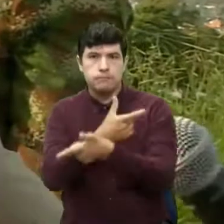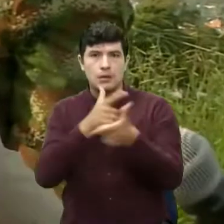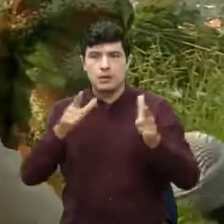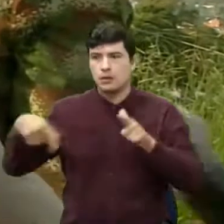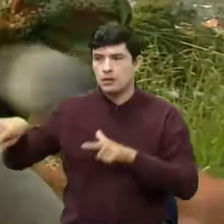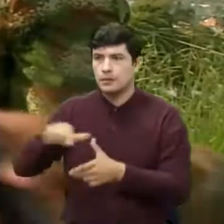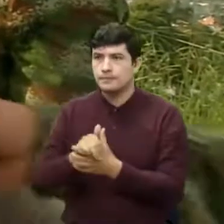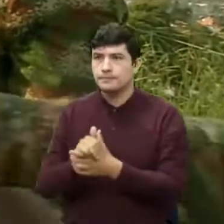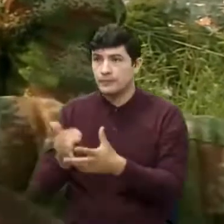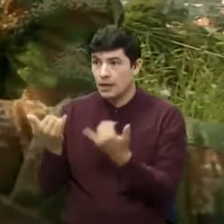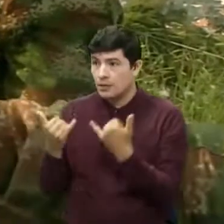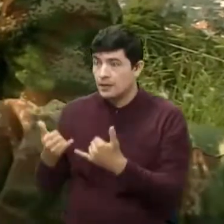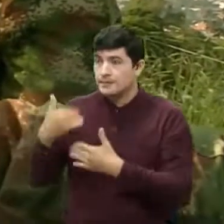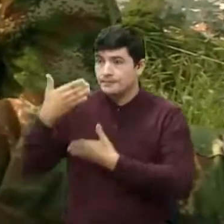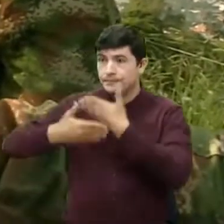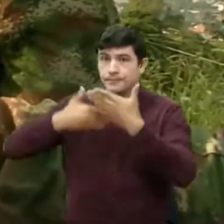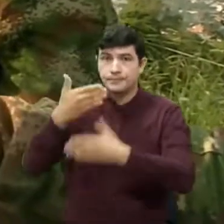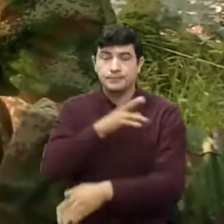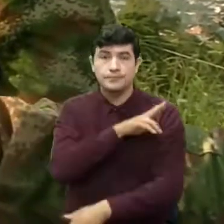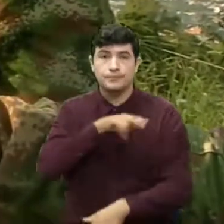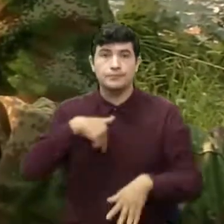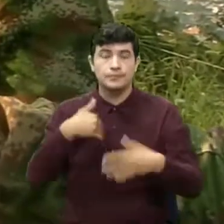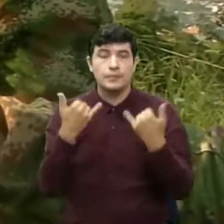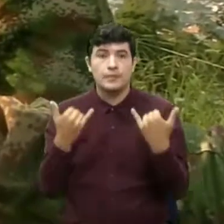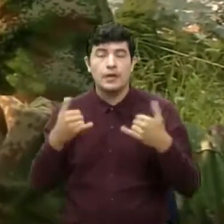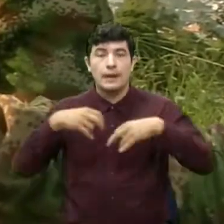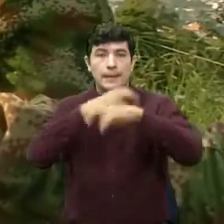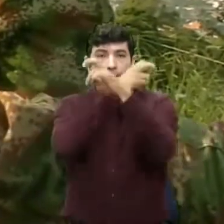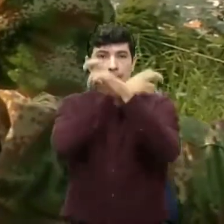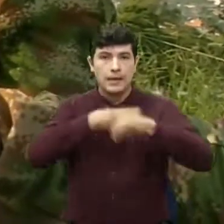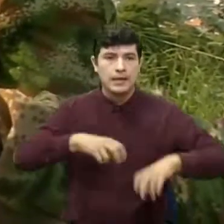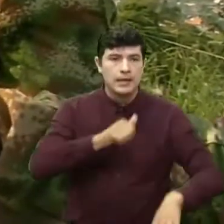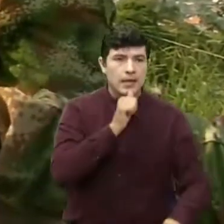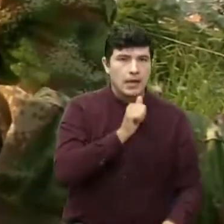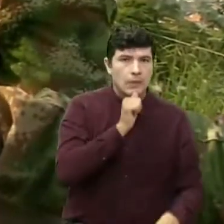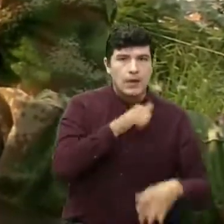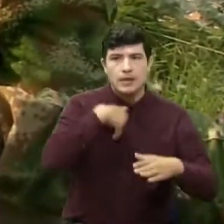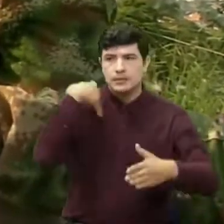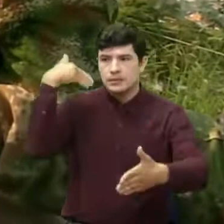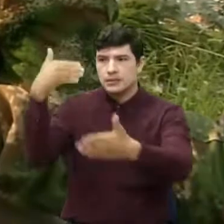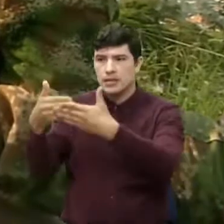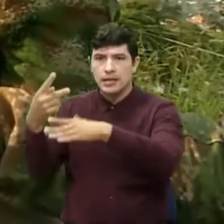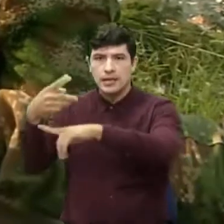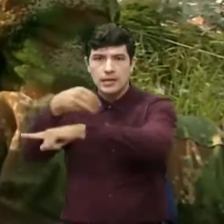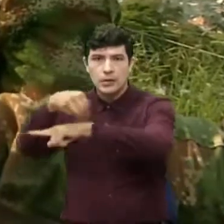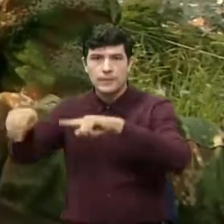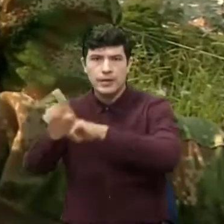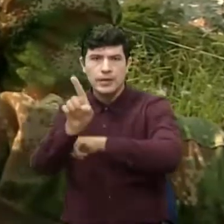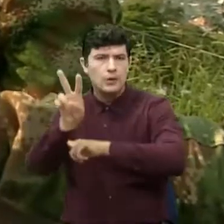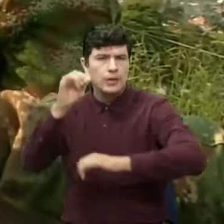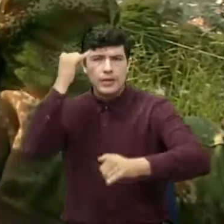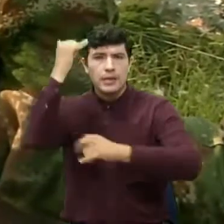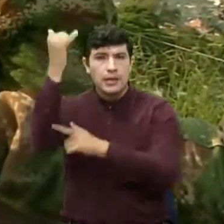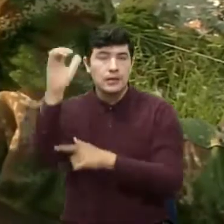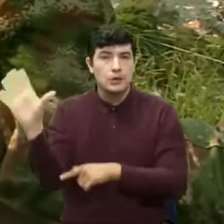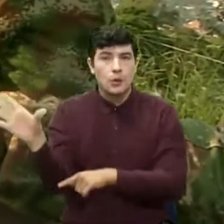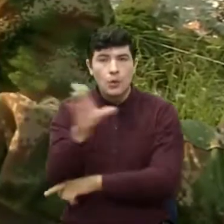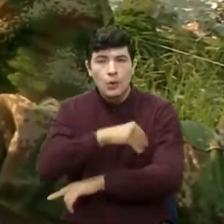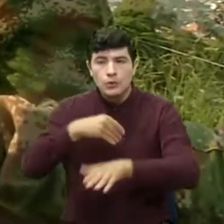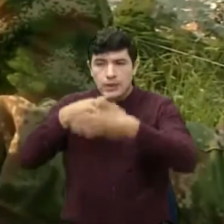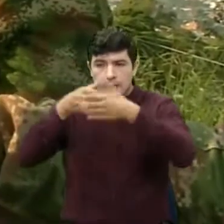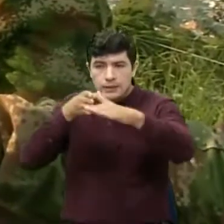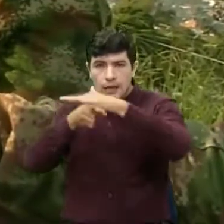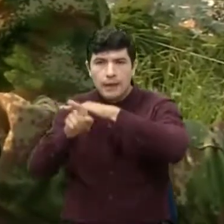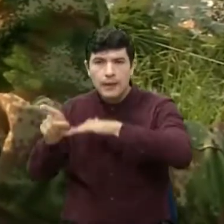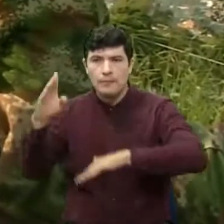vía. Estamos desplegados desde el Parque del Agua hasta el kilómetro 12 y la idea es que en todas las entradas va a haber policía, va a